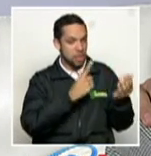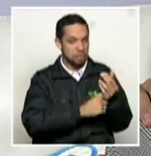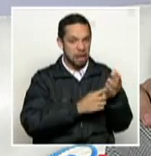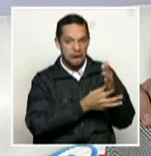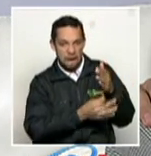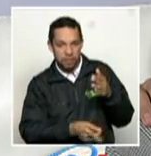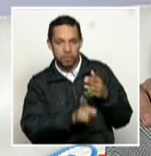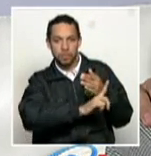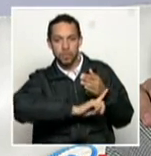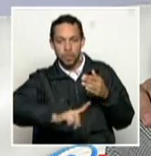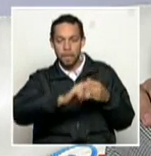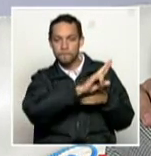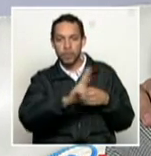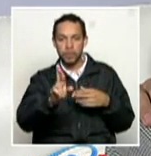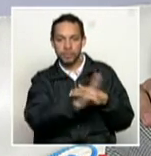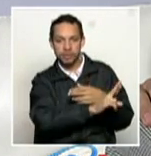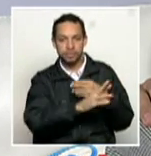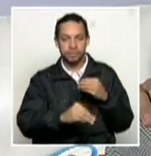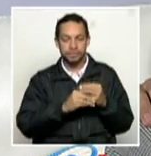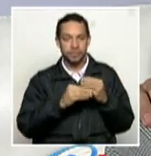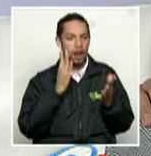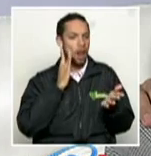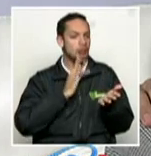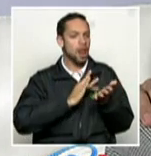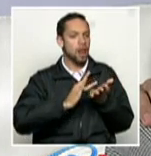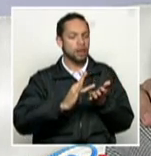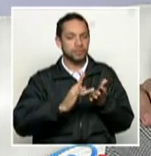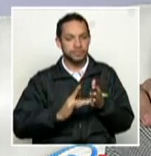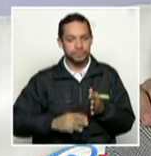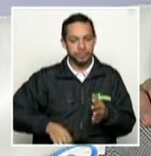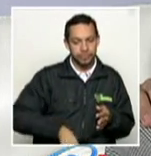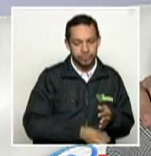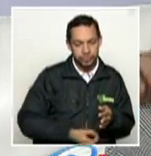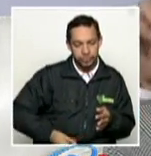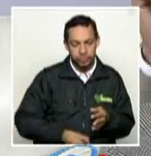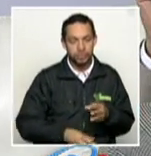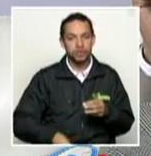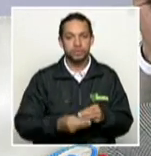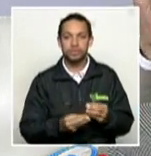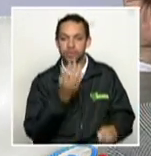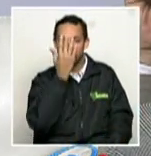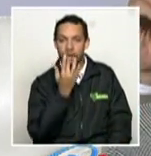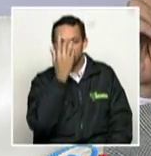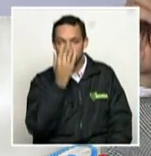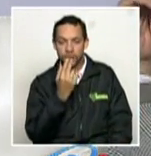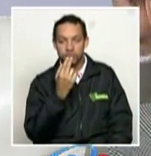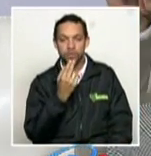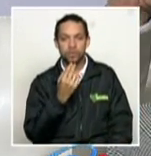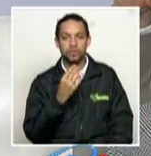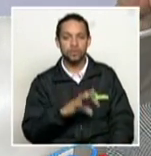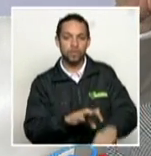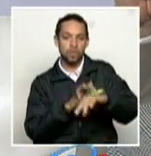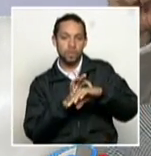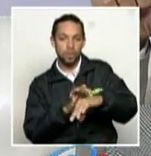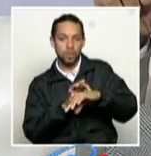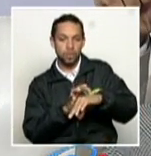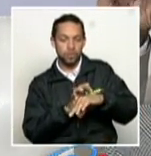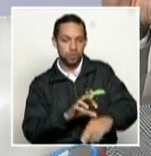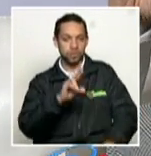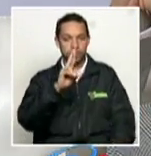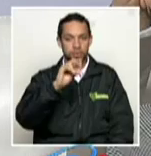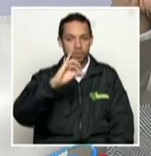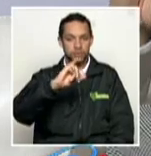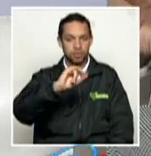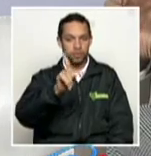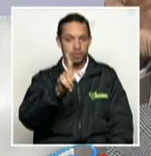en la limpieza de hígado graso. En Facebook, ustedes van a buscar medicamentos, doctor Rojas, y ahí hay un artículo